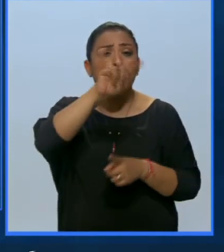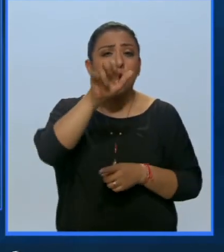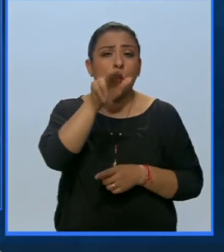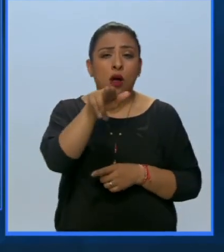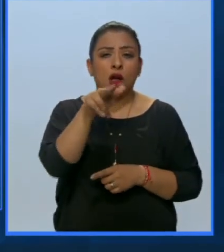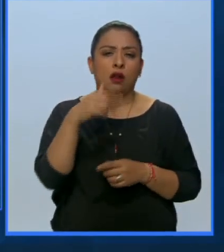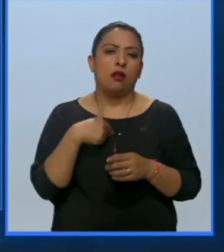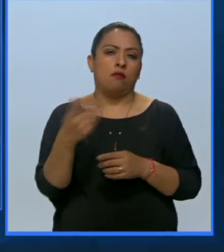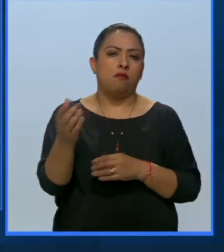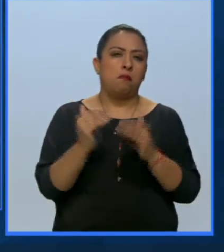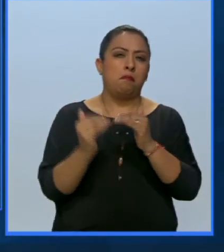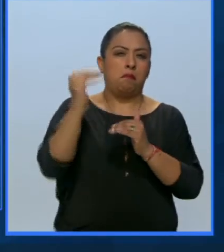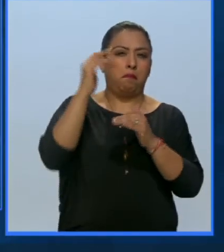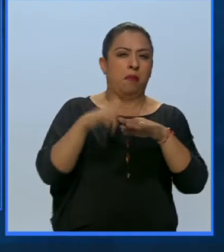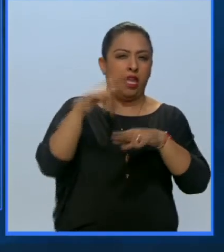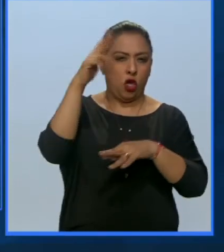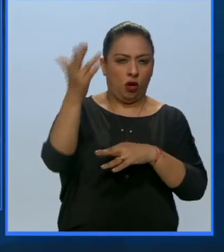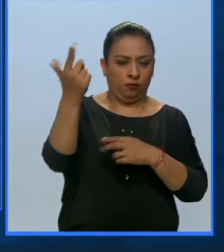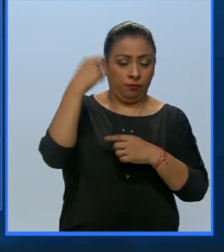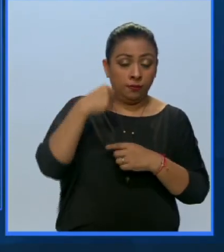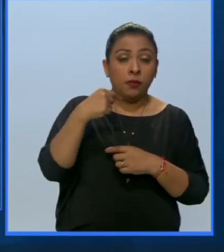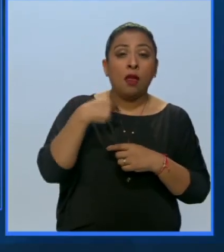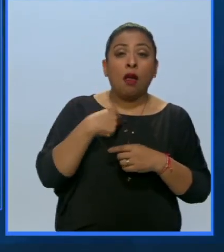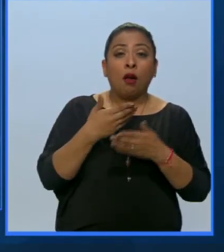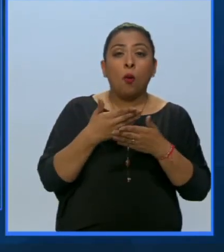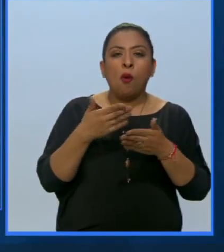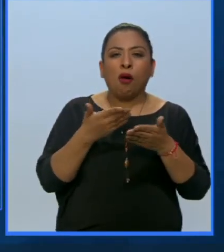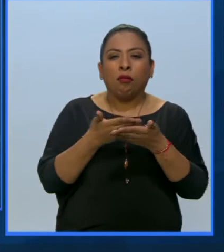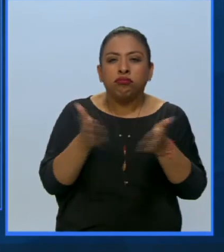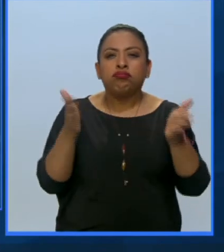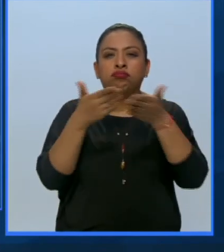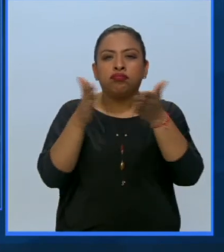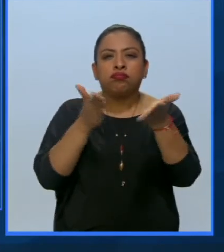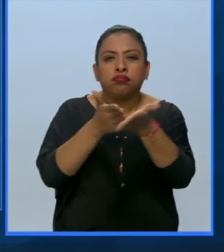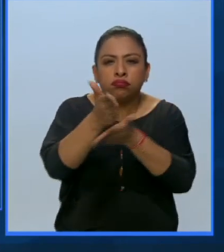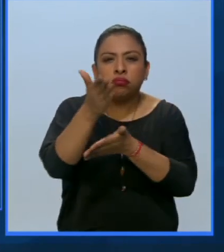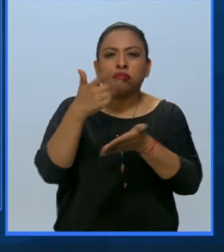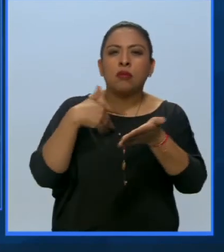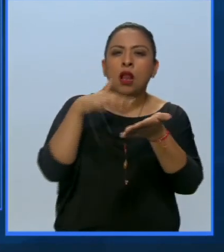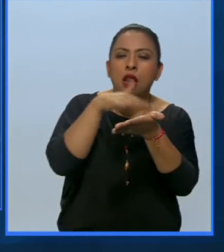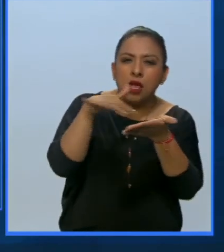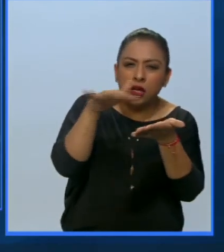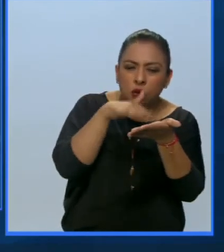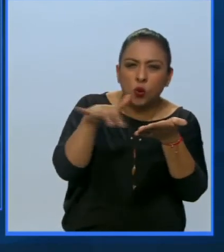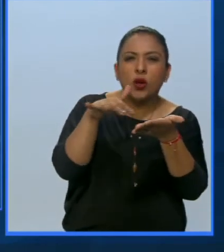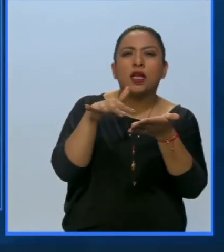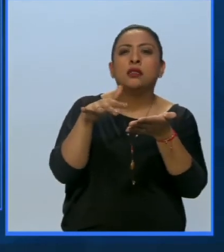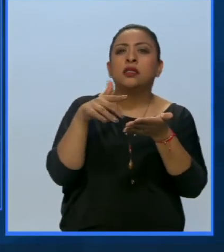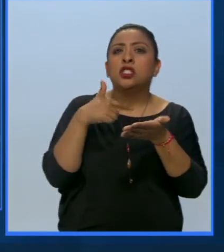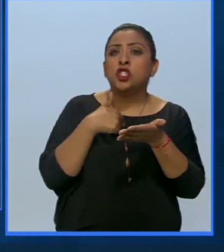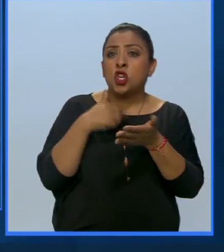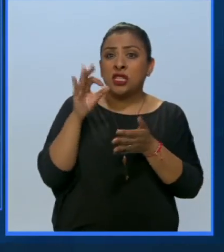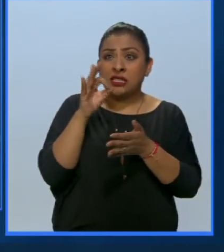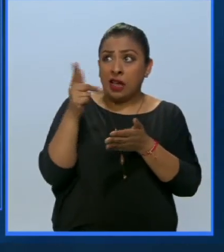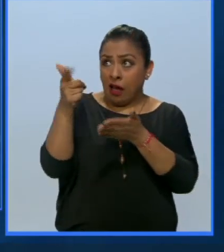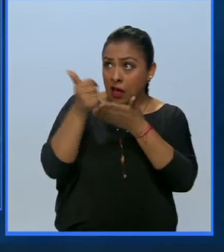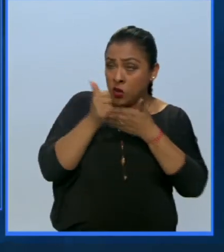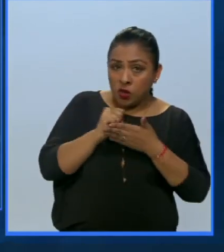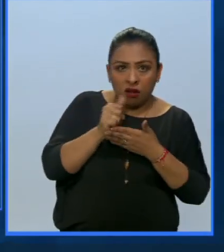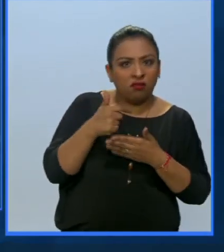Era mayor que yo y me abrió muchos caminos y muchas lecturas. No las habría hecho sin su